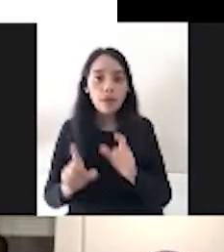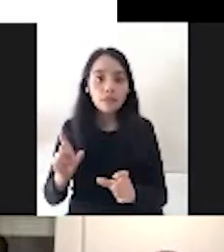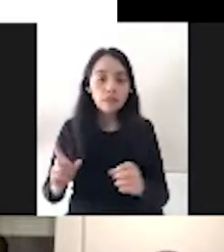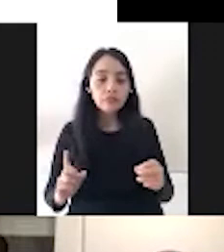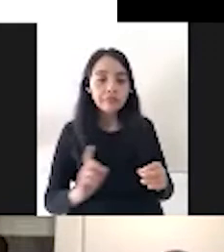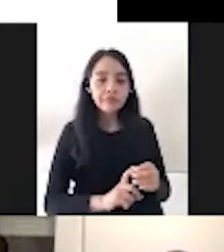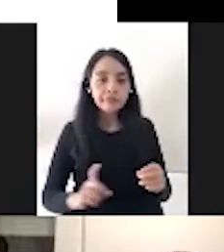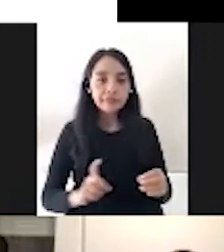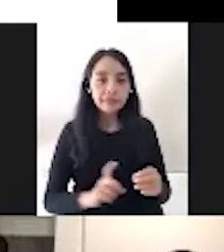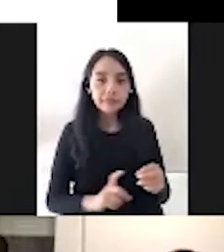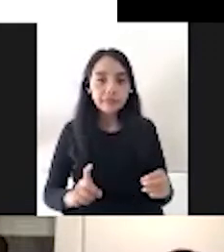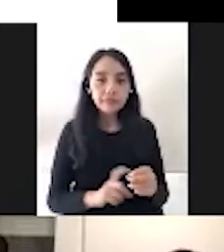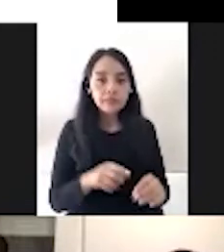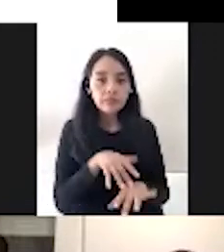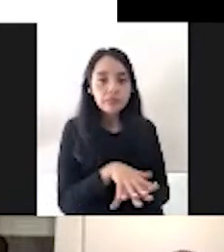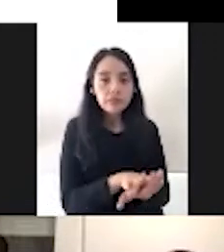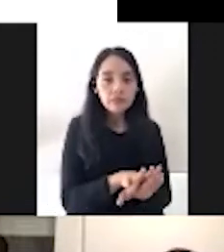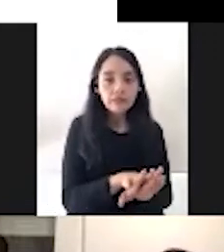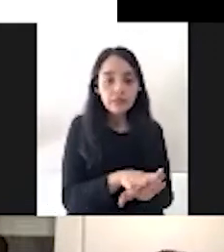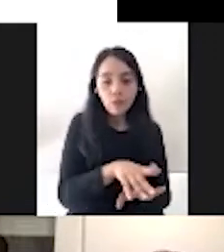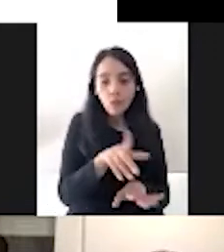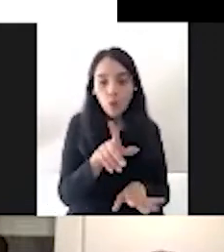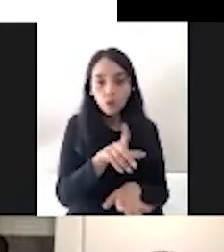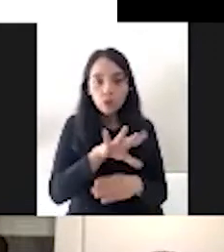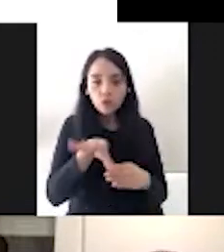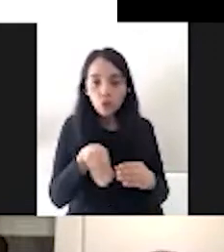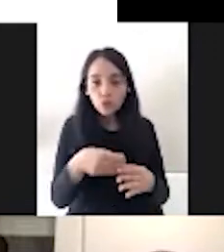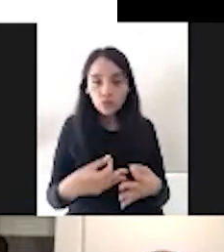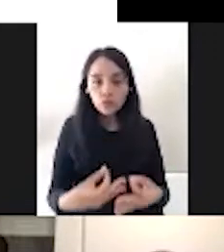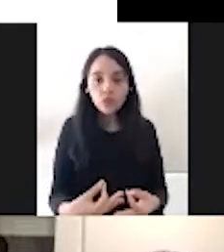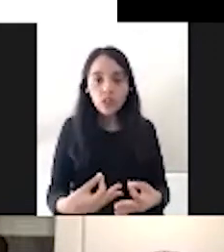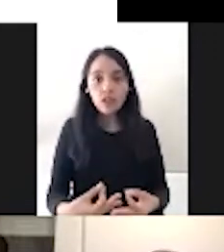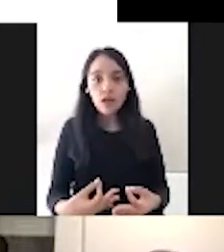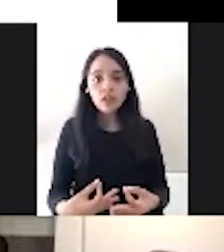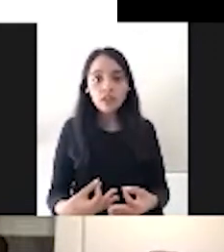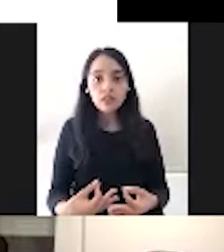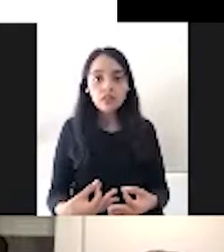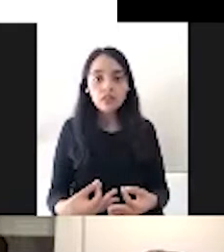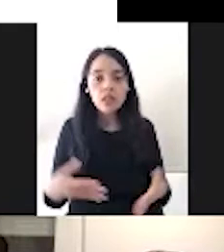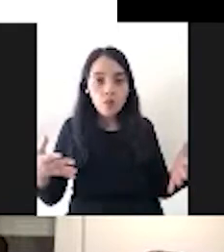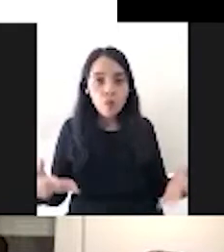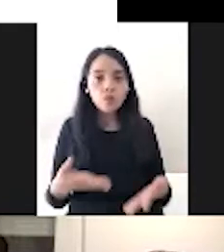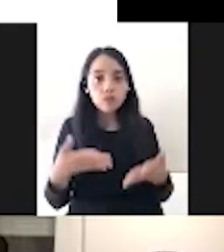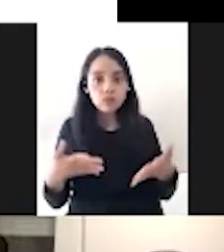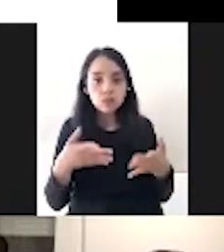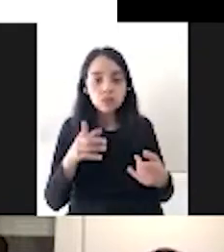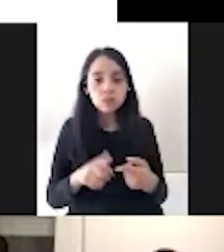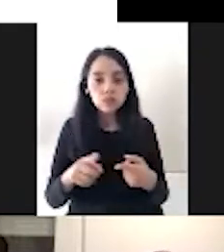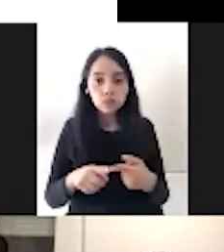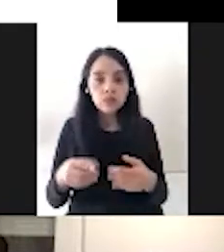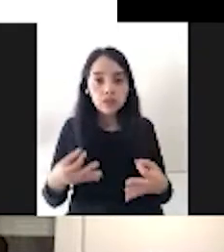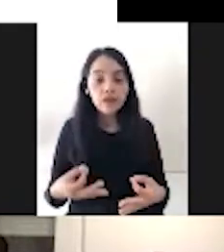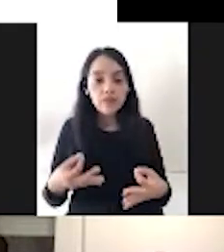pero sin integrarlos a la vez, sin incluirlos de manera activa y participativa y